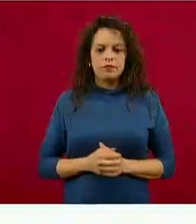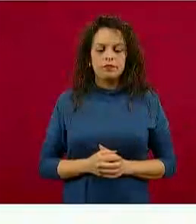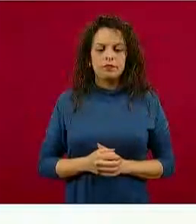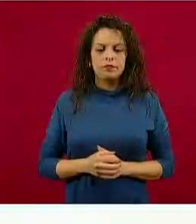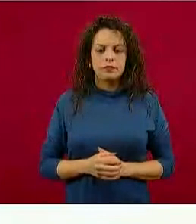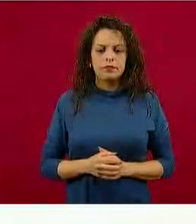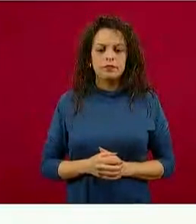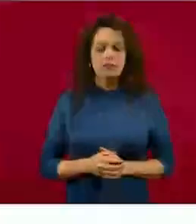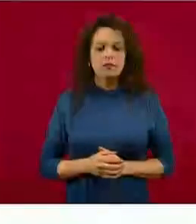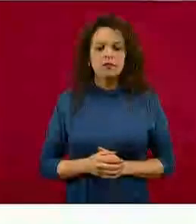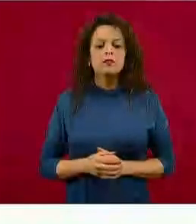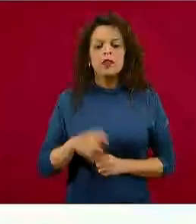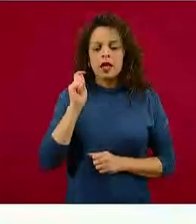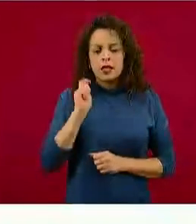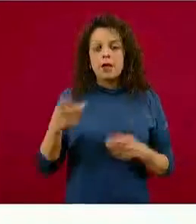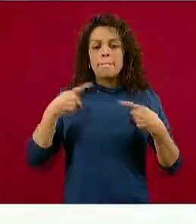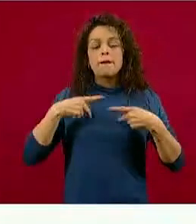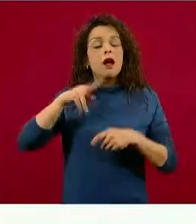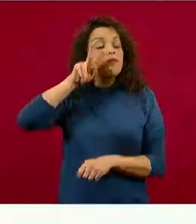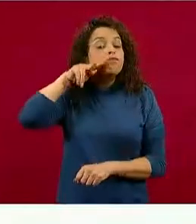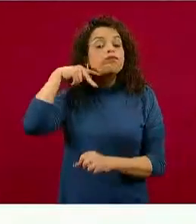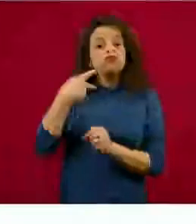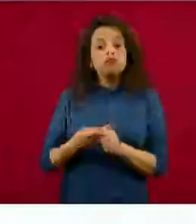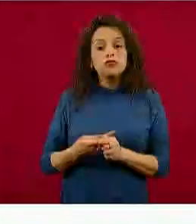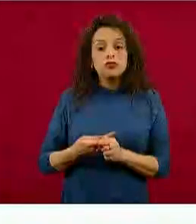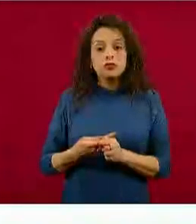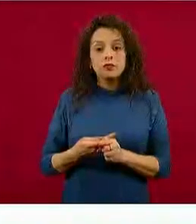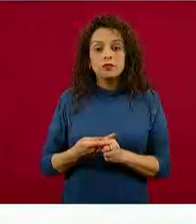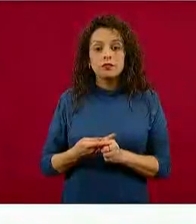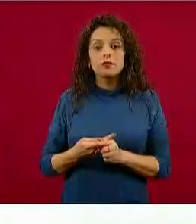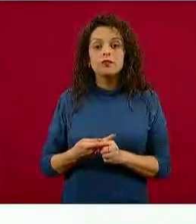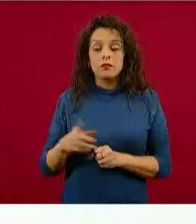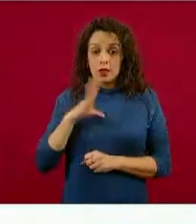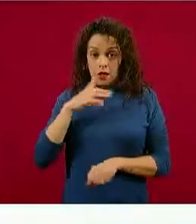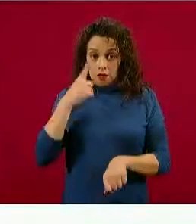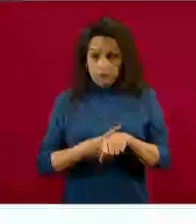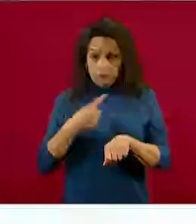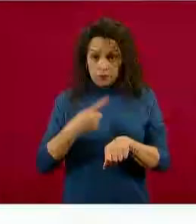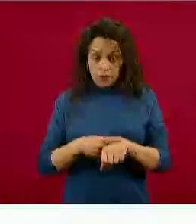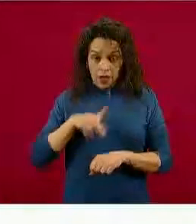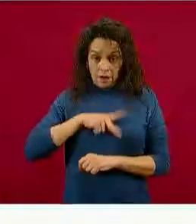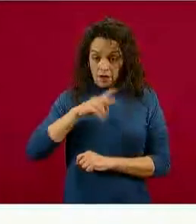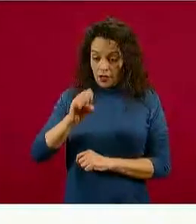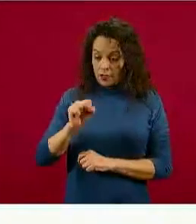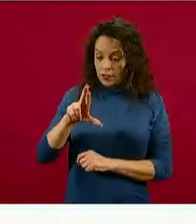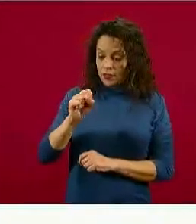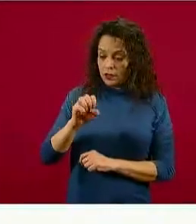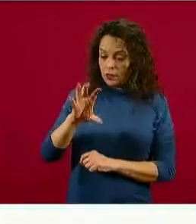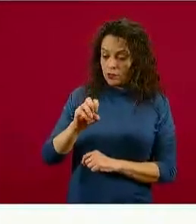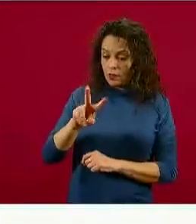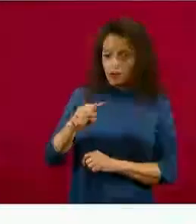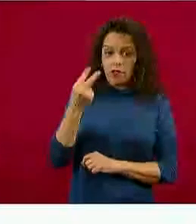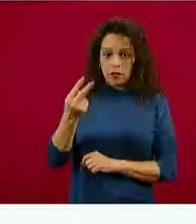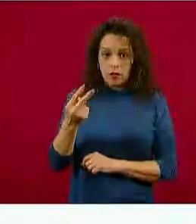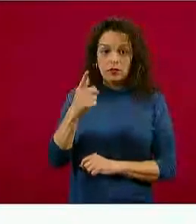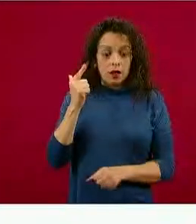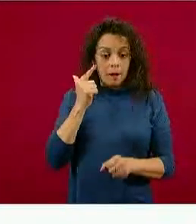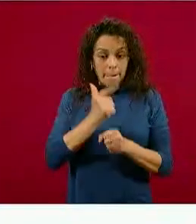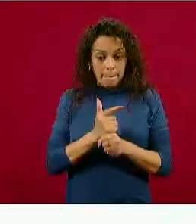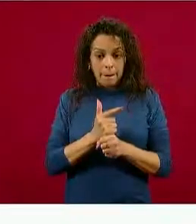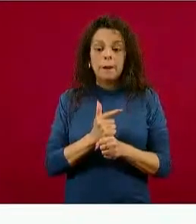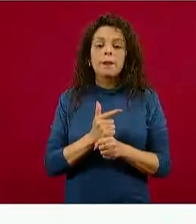decir, sujetos voluntarios que en su momento fueron afectados por SARS-CoV-2, que padecieron COVID, fueron